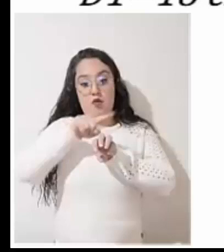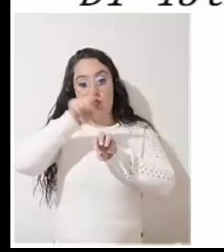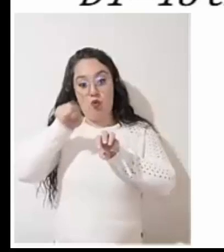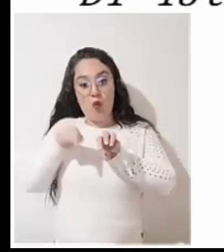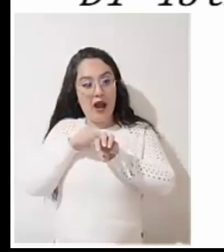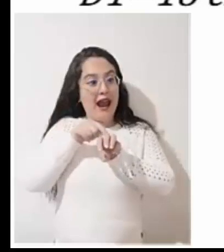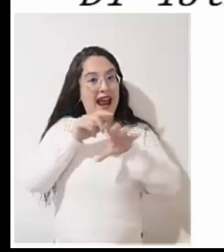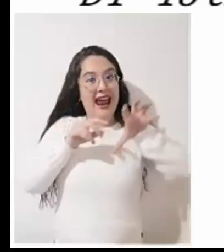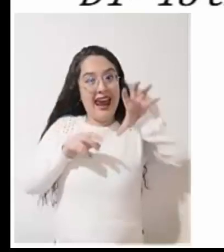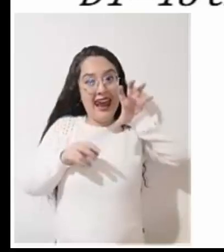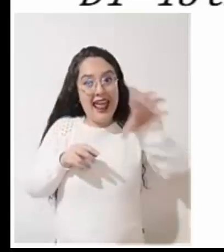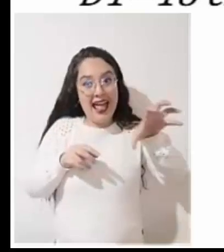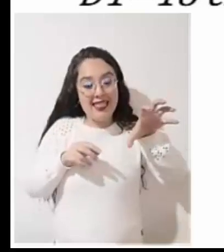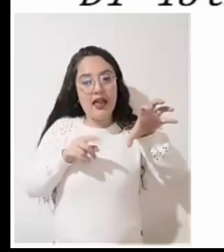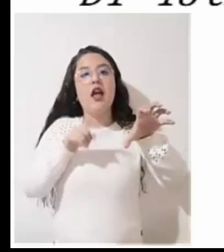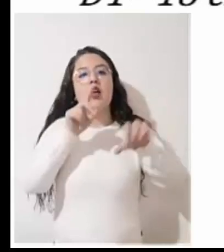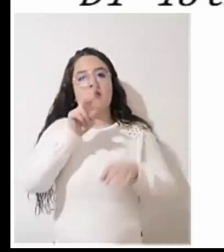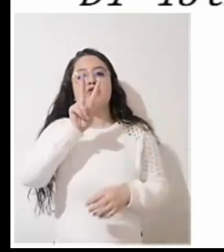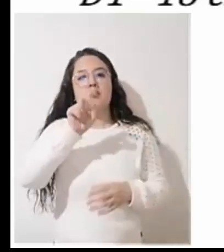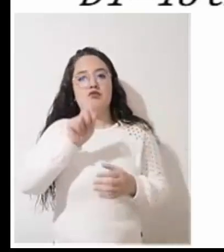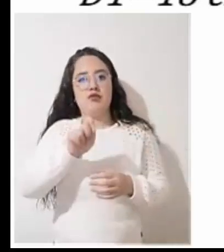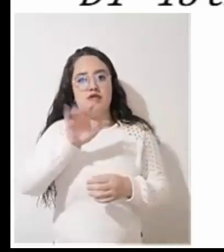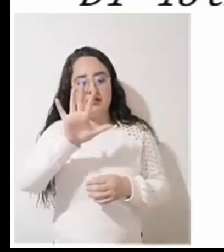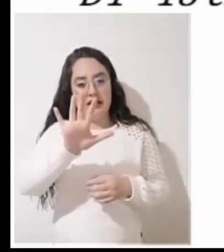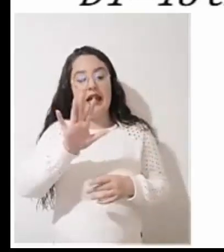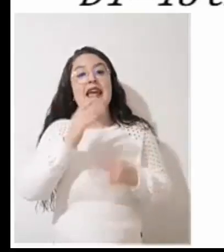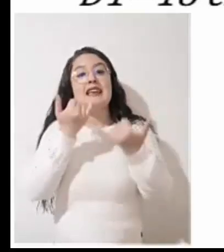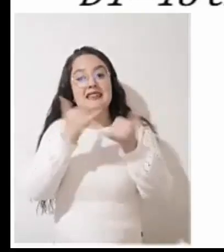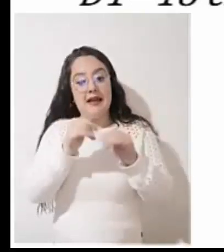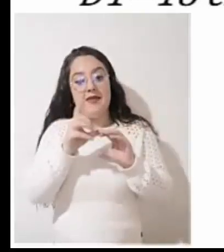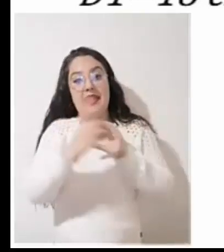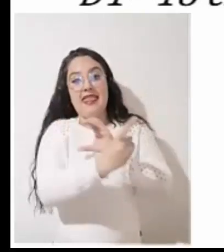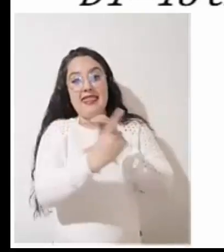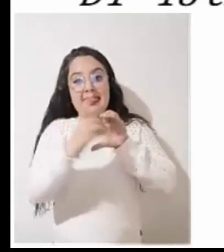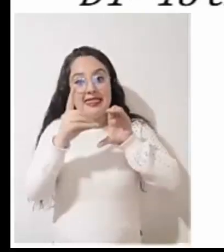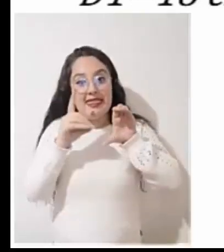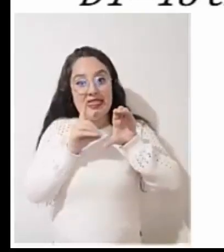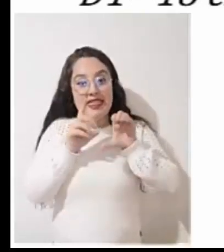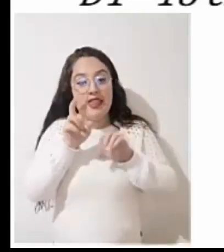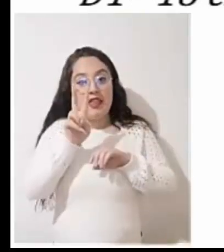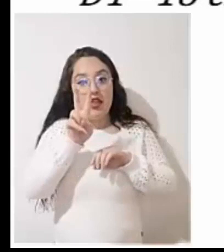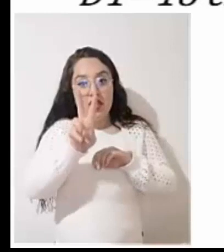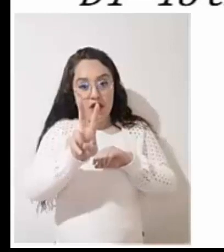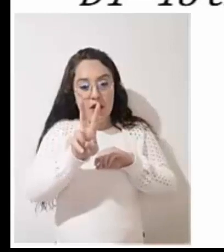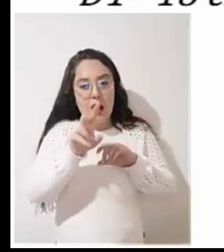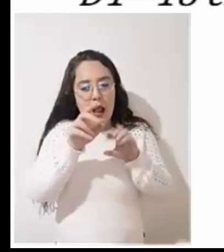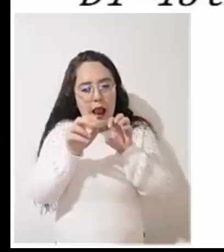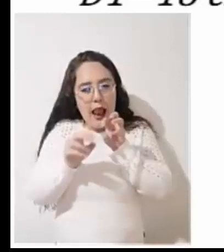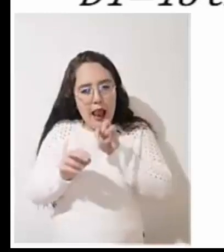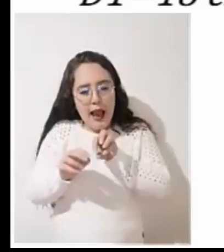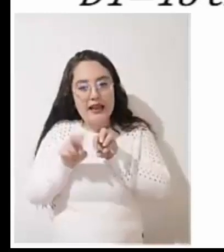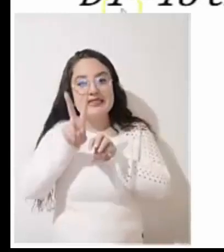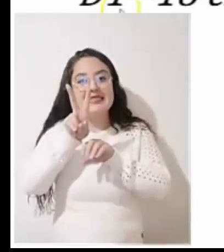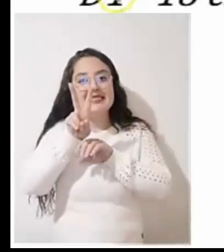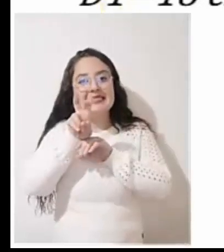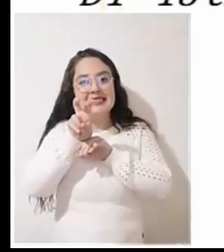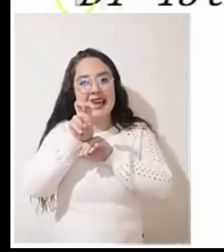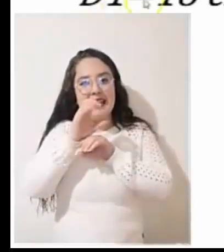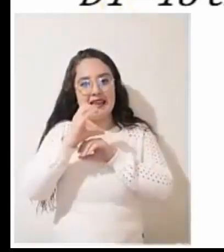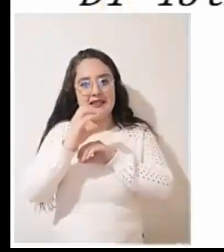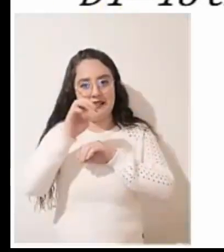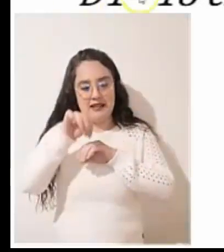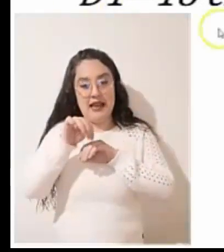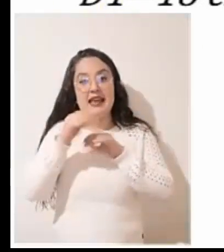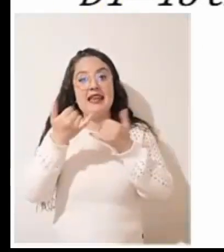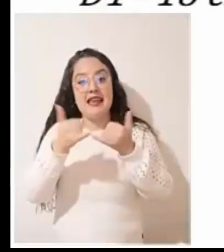eran 2.5. También encontramos que el diámetro 2, es decir, el diámetro del piñón pequeño, eran 7